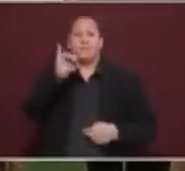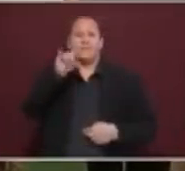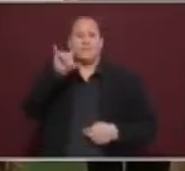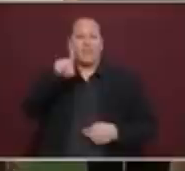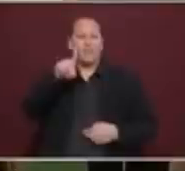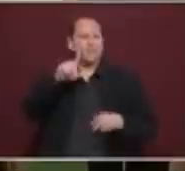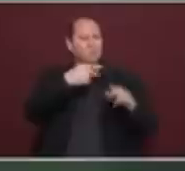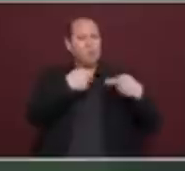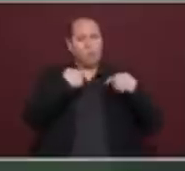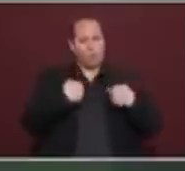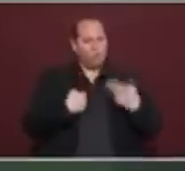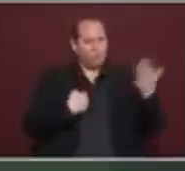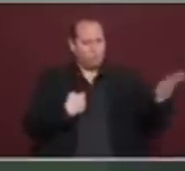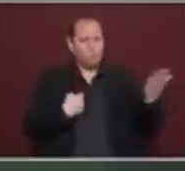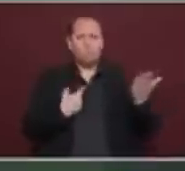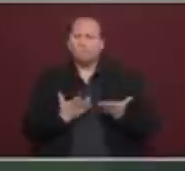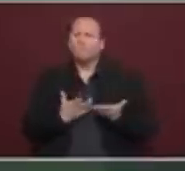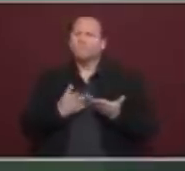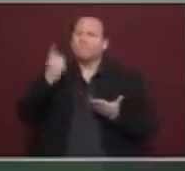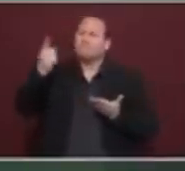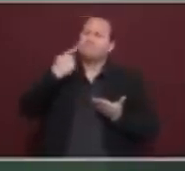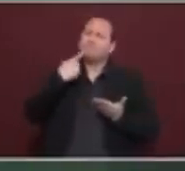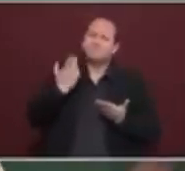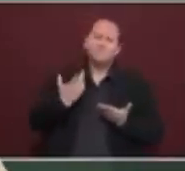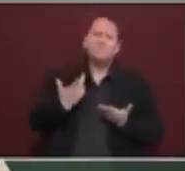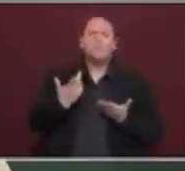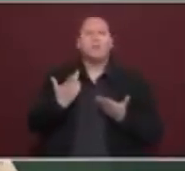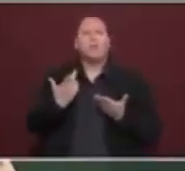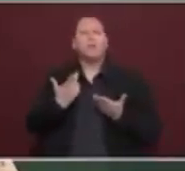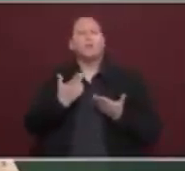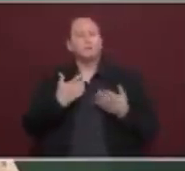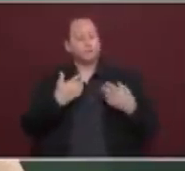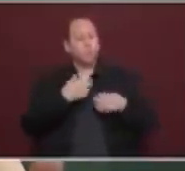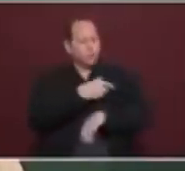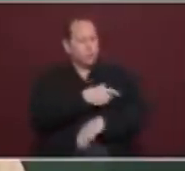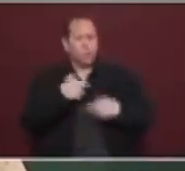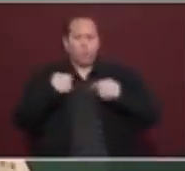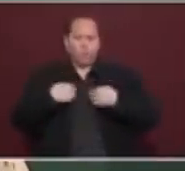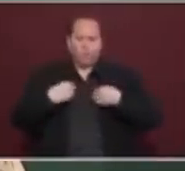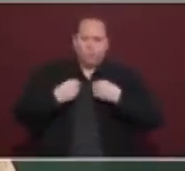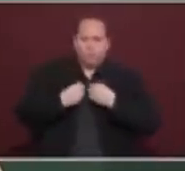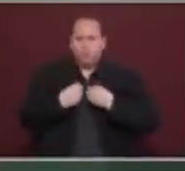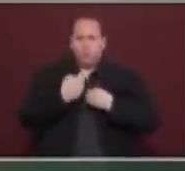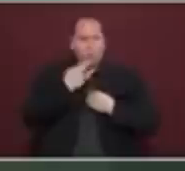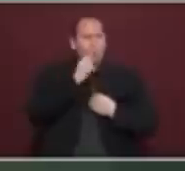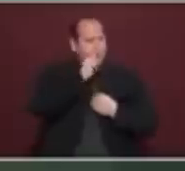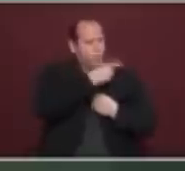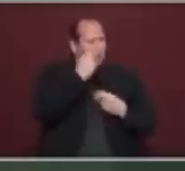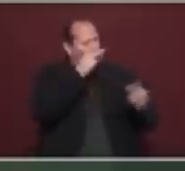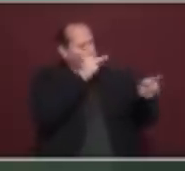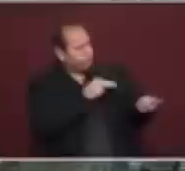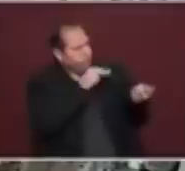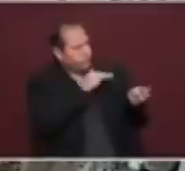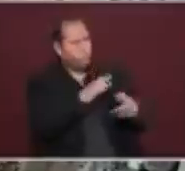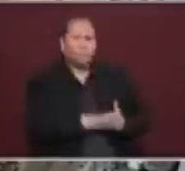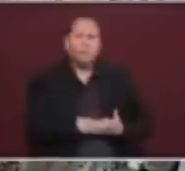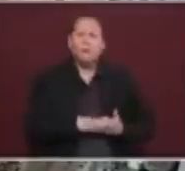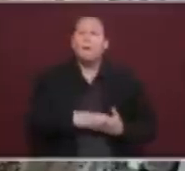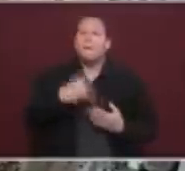empleando el personal de la fuerza para estar precisamente en contacto con la sociedad